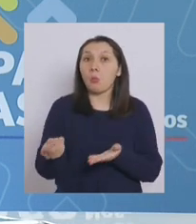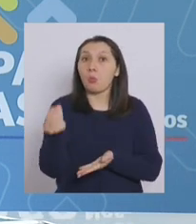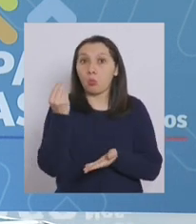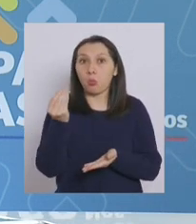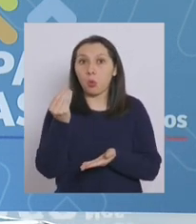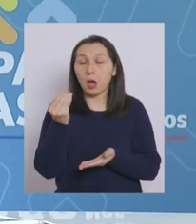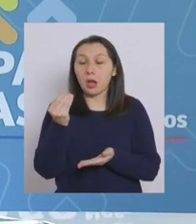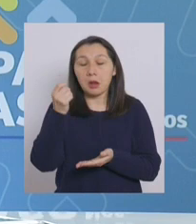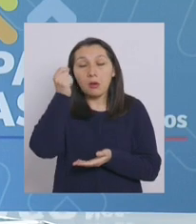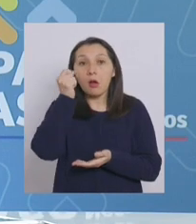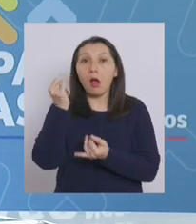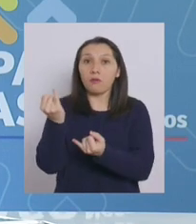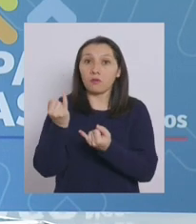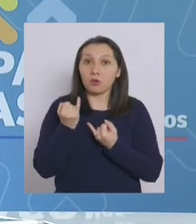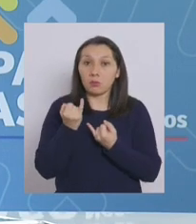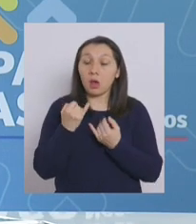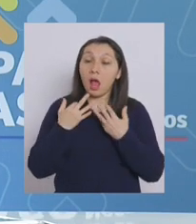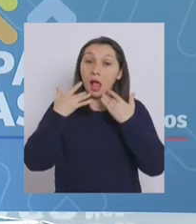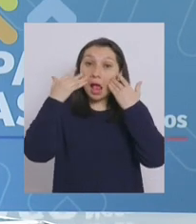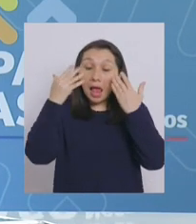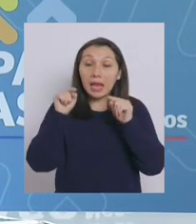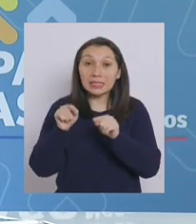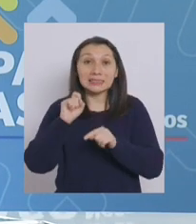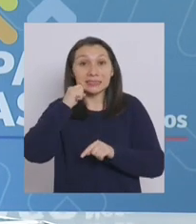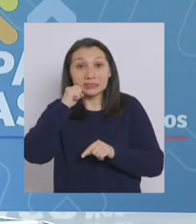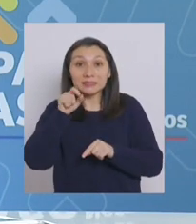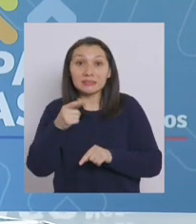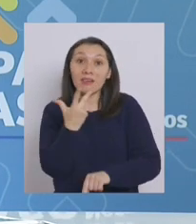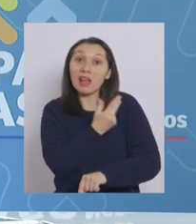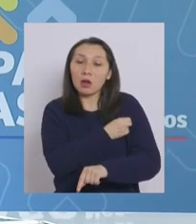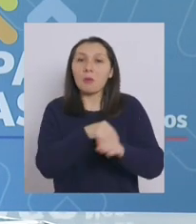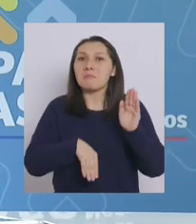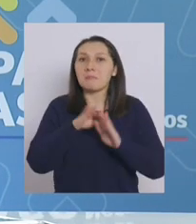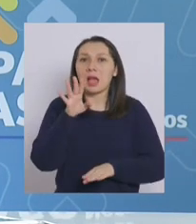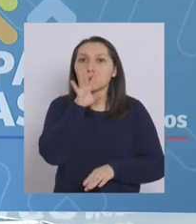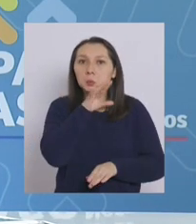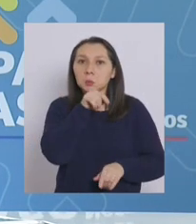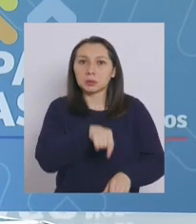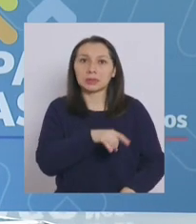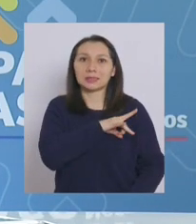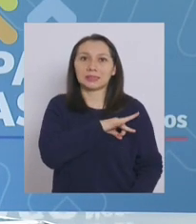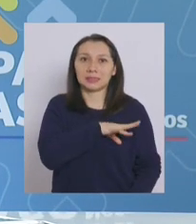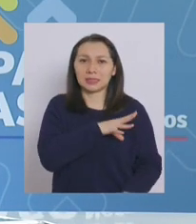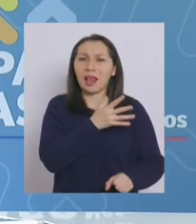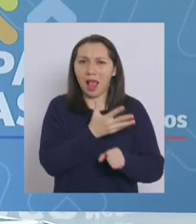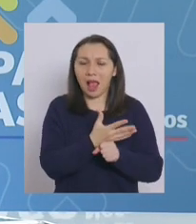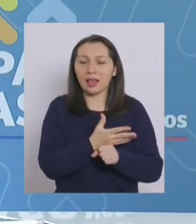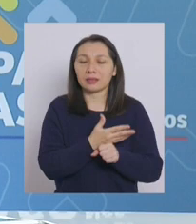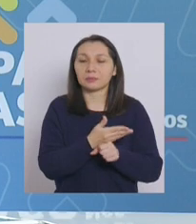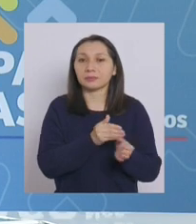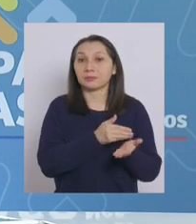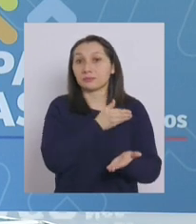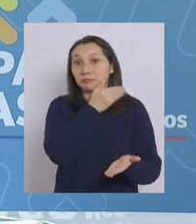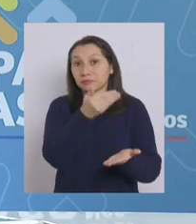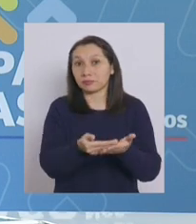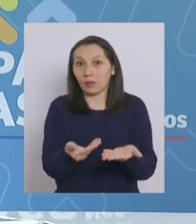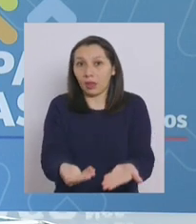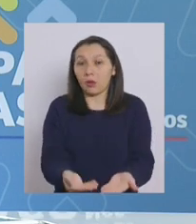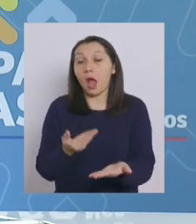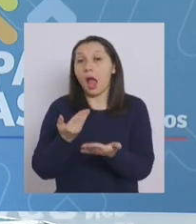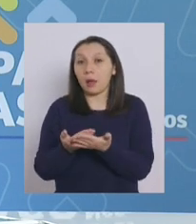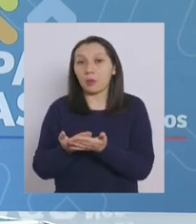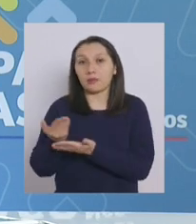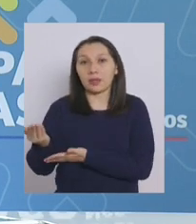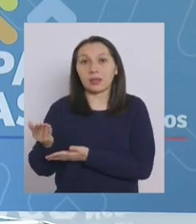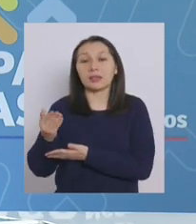buena impresión y nos alegra, porque es la vacuna que más hemos utilizado en Chile. Hasta el momento, y aprovechando